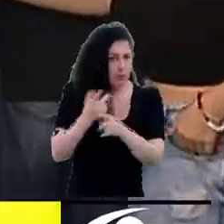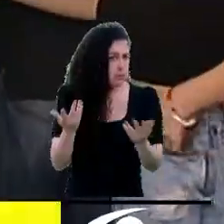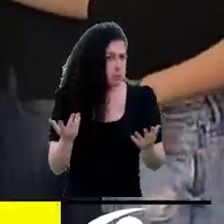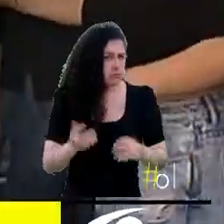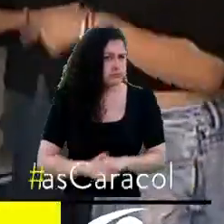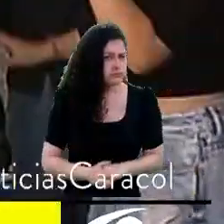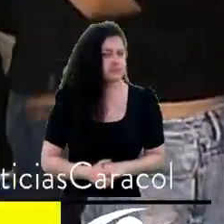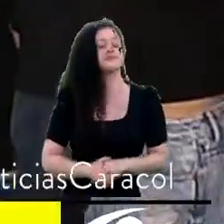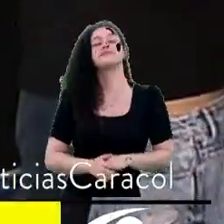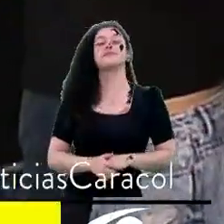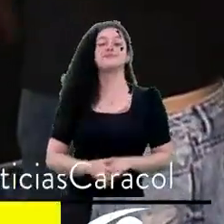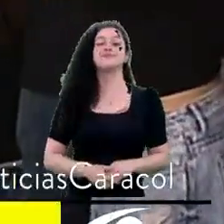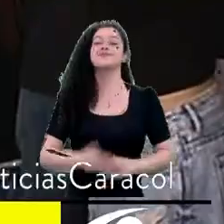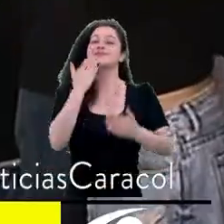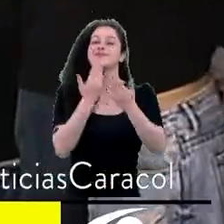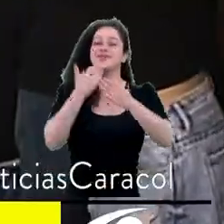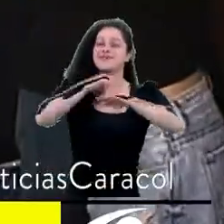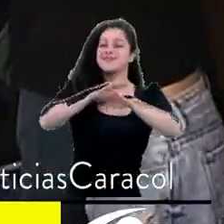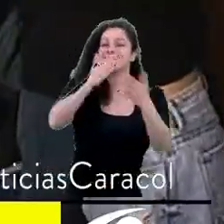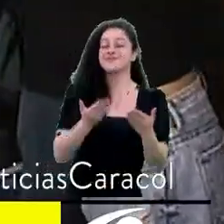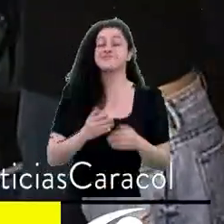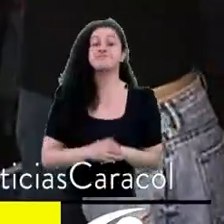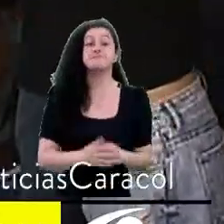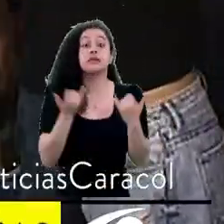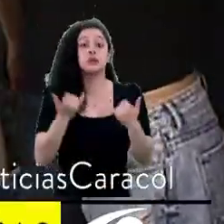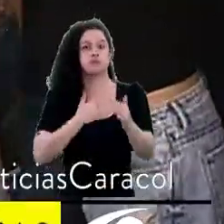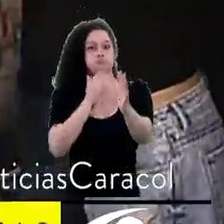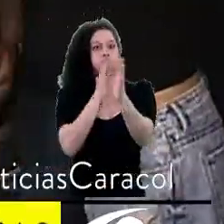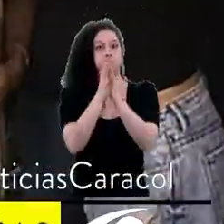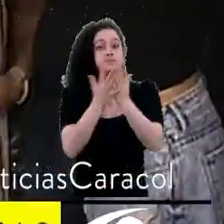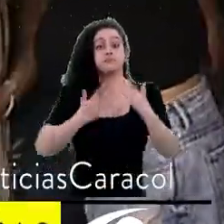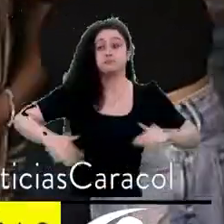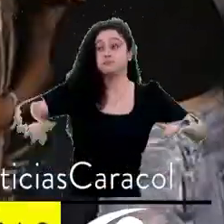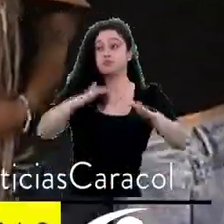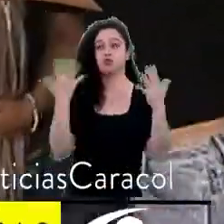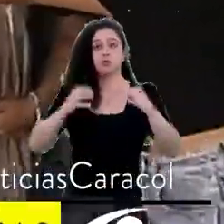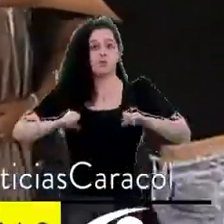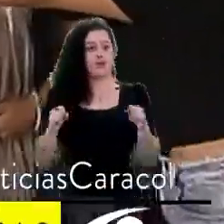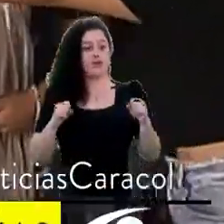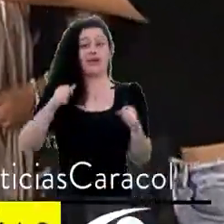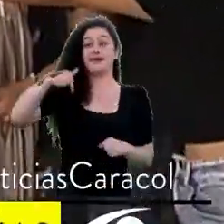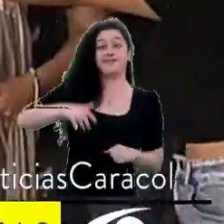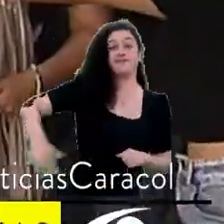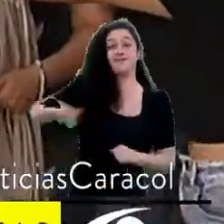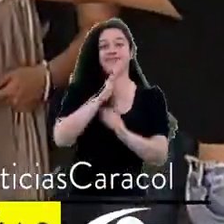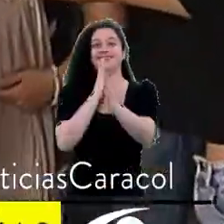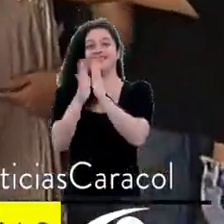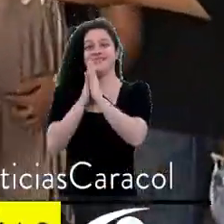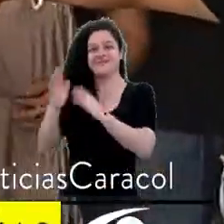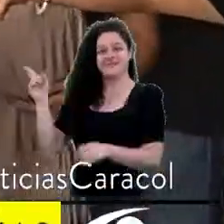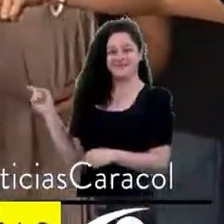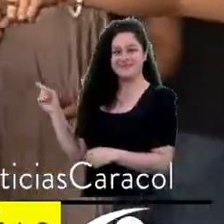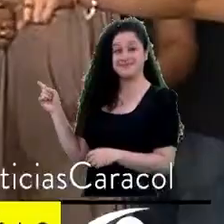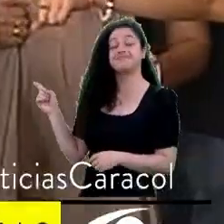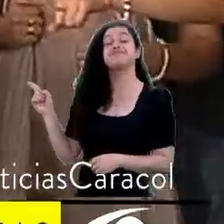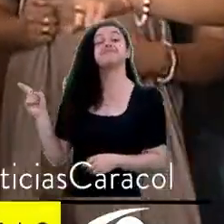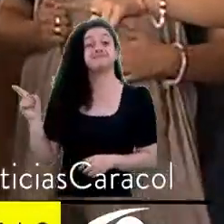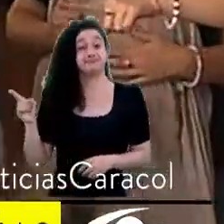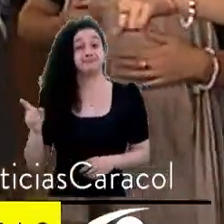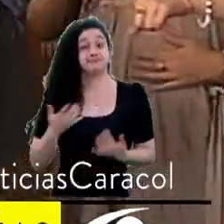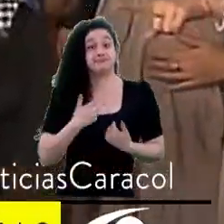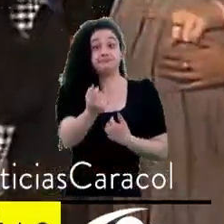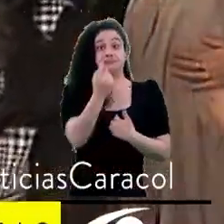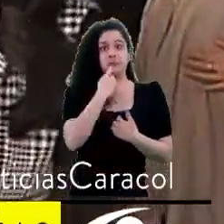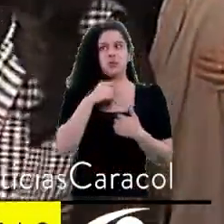Buenas tardes, Juanita. Pues los saludo desde el corazón del comercio de Bogotá, desde San Victorino. Y para responderle su pregunta, me voy a ir directamente con